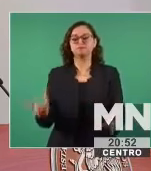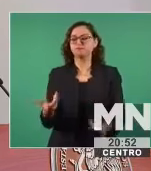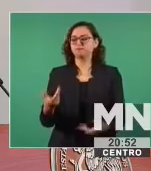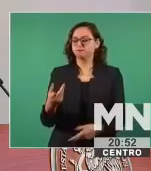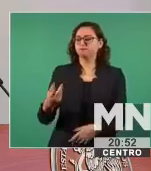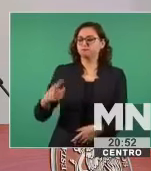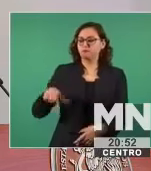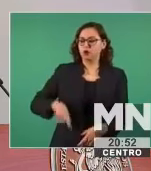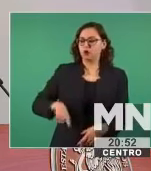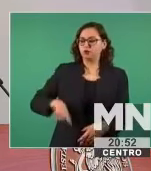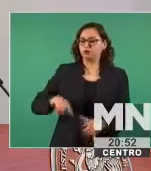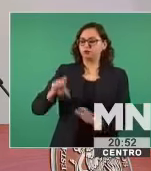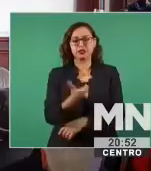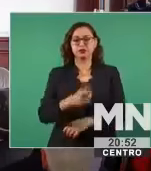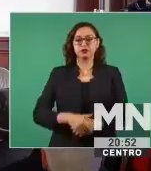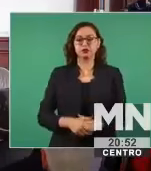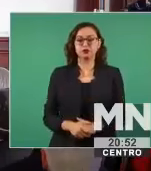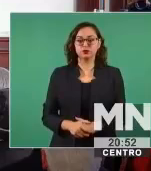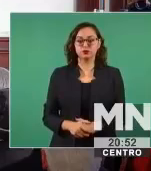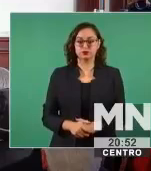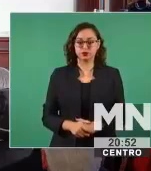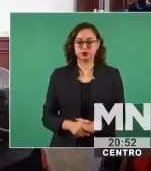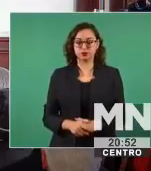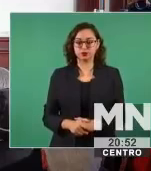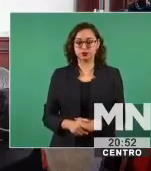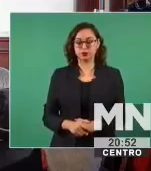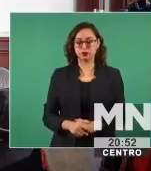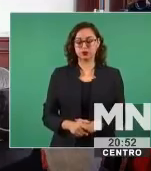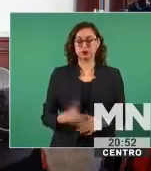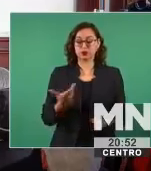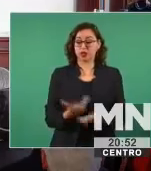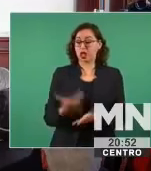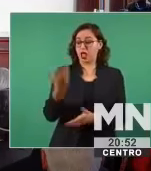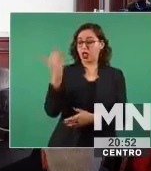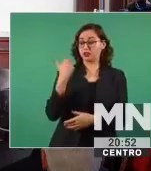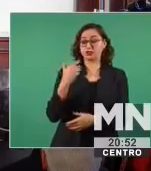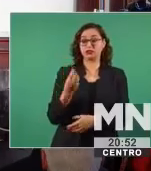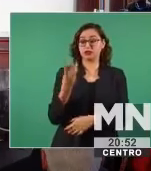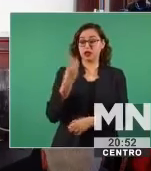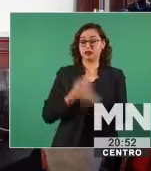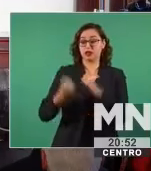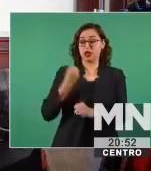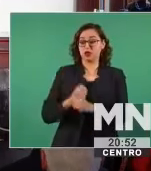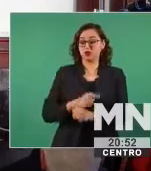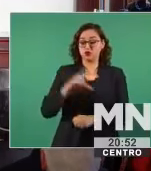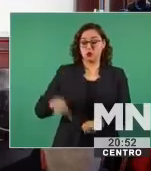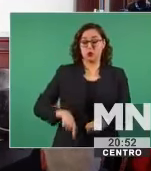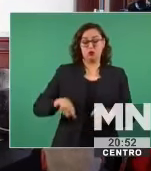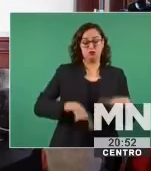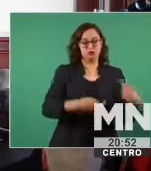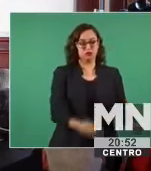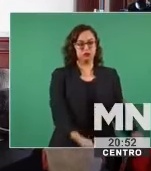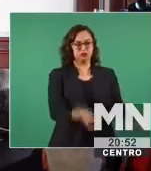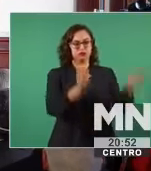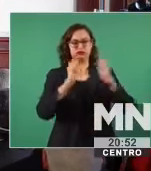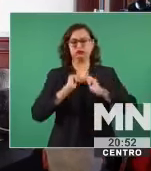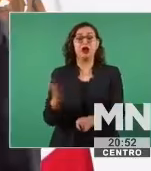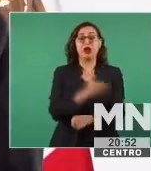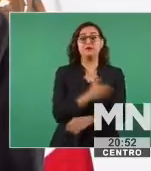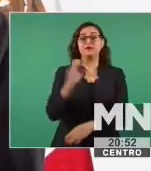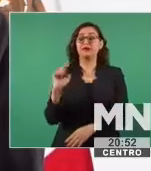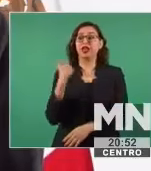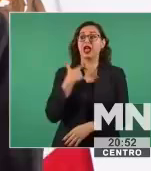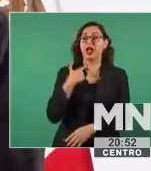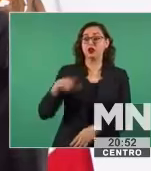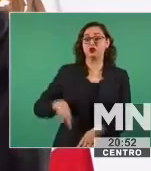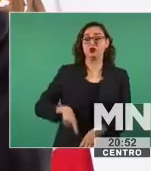inflación alta, claro. que hemos padecido en otros momentos. El no endeudamiento es positivo. El no endeudamiento, también. Que claro. fue muy claro en ese sentido.